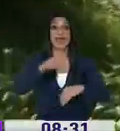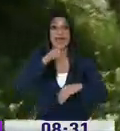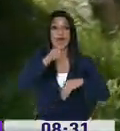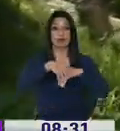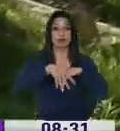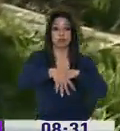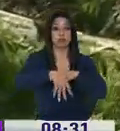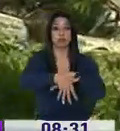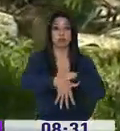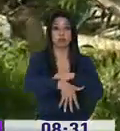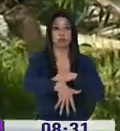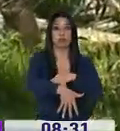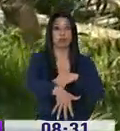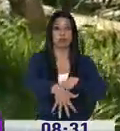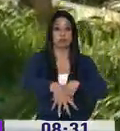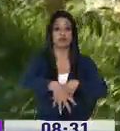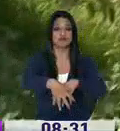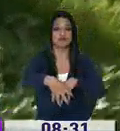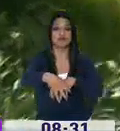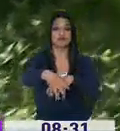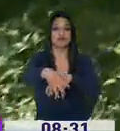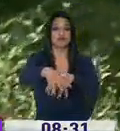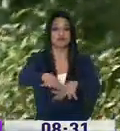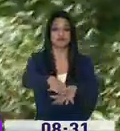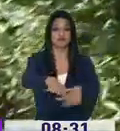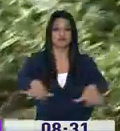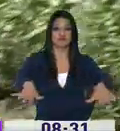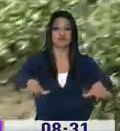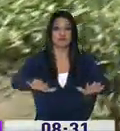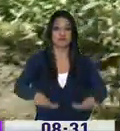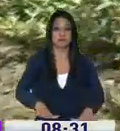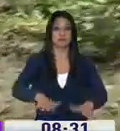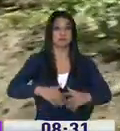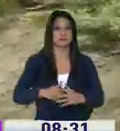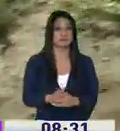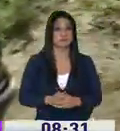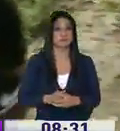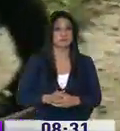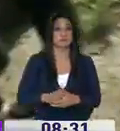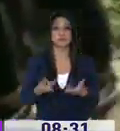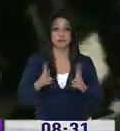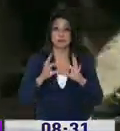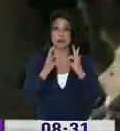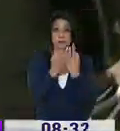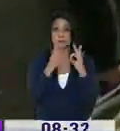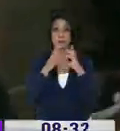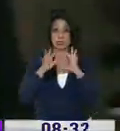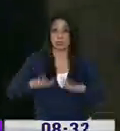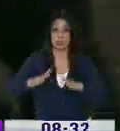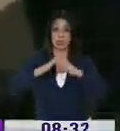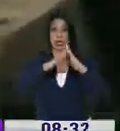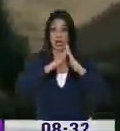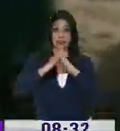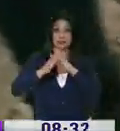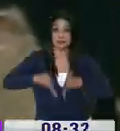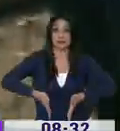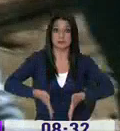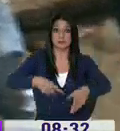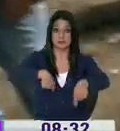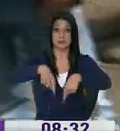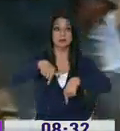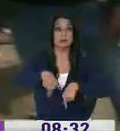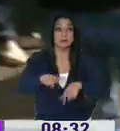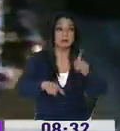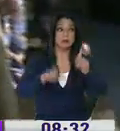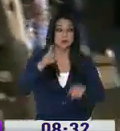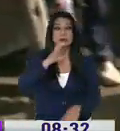parte de esta importante arteria vial por la cual pasan decenas de familias que viven en este cercano incluso tenemos gente de tercera